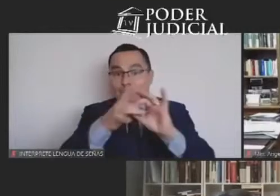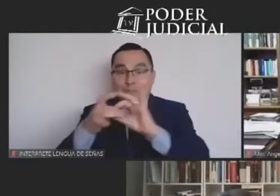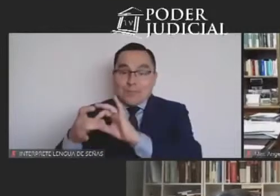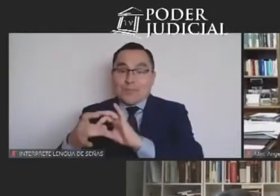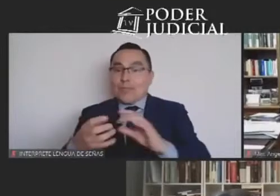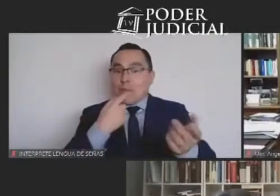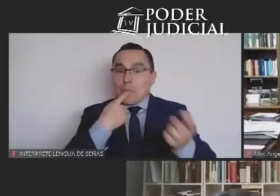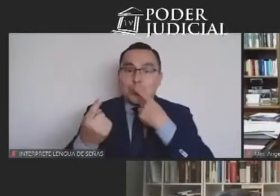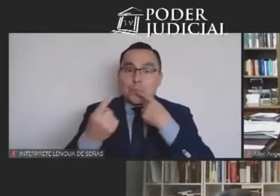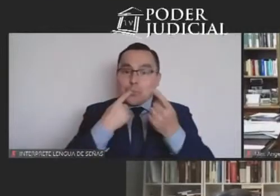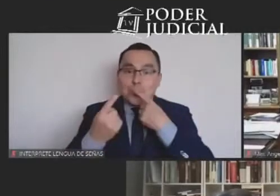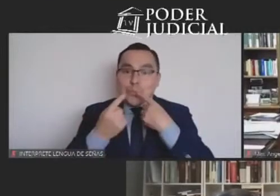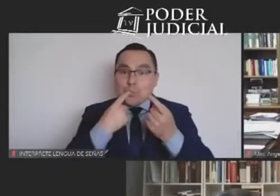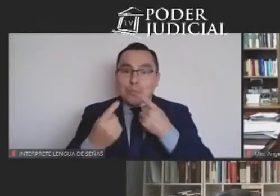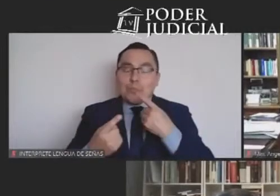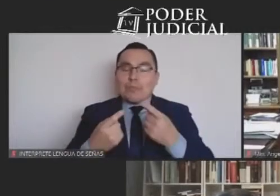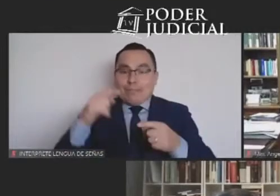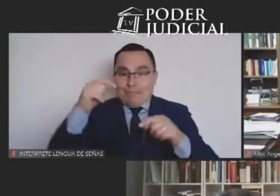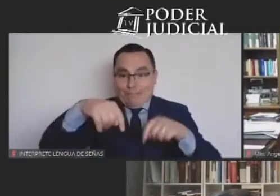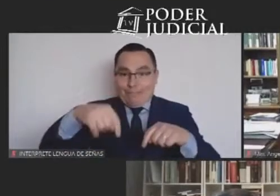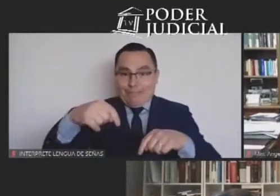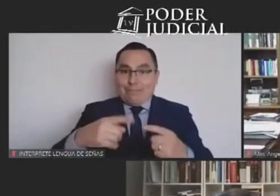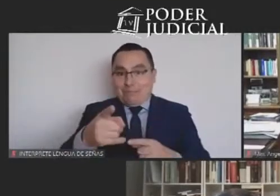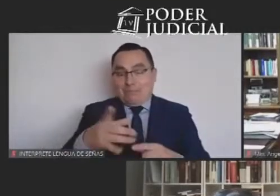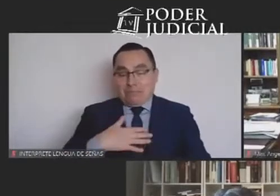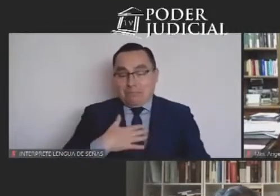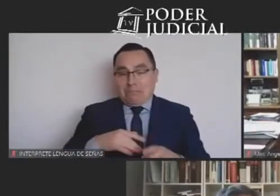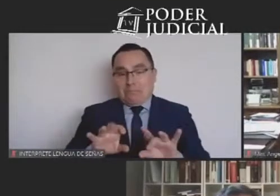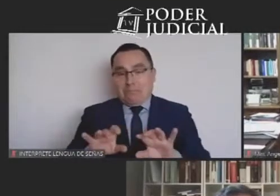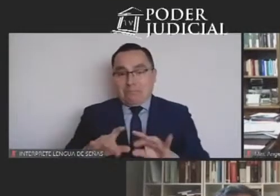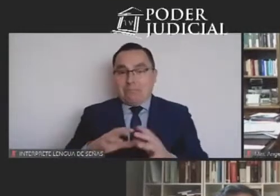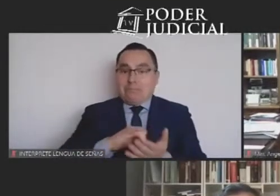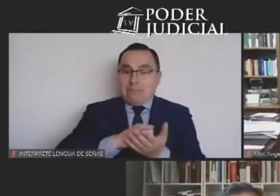periodo de preguntas.